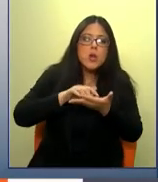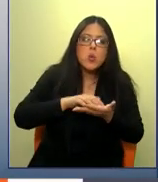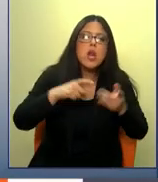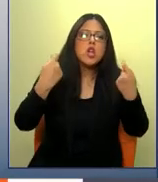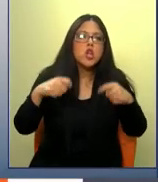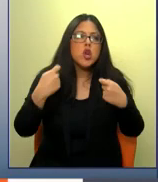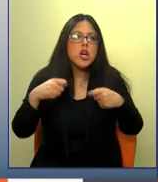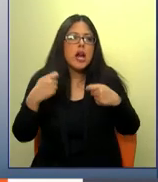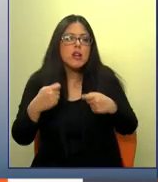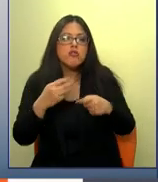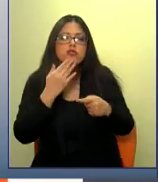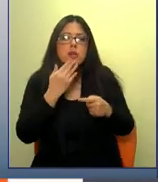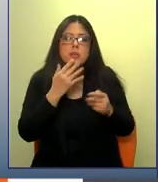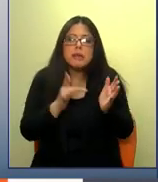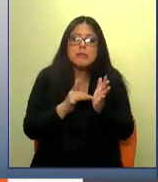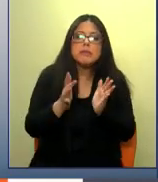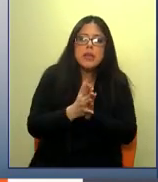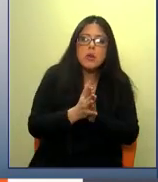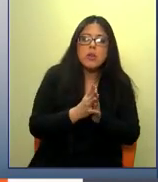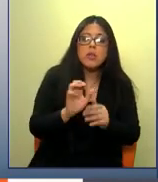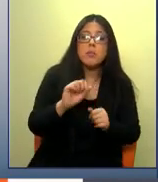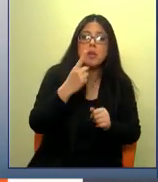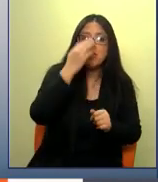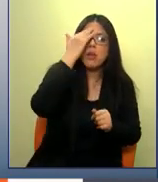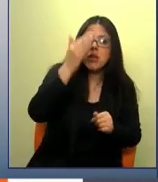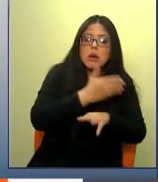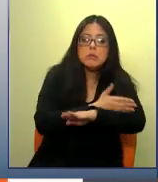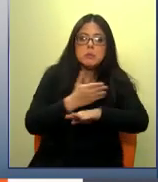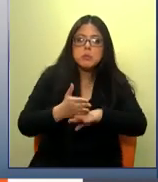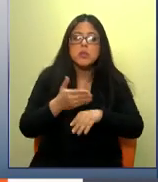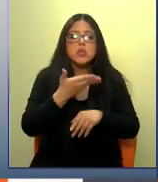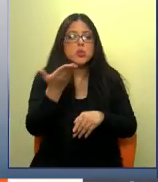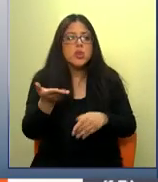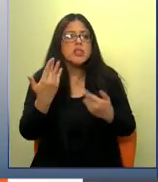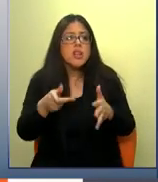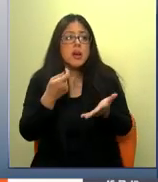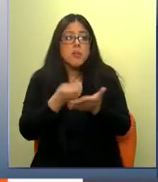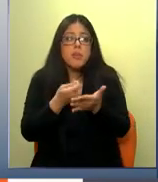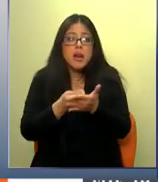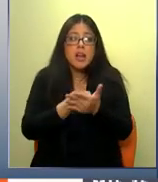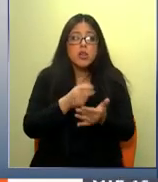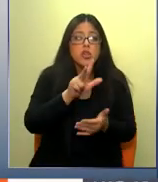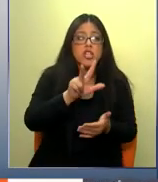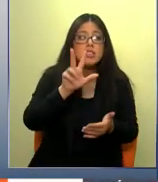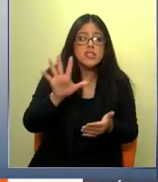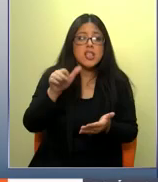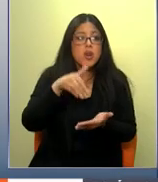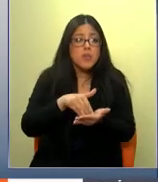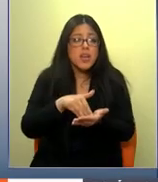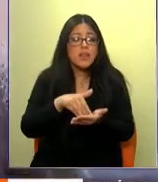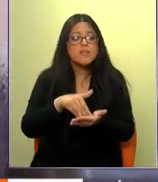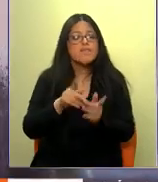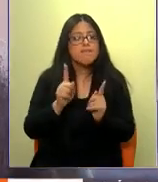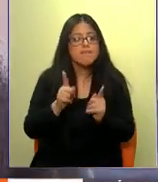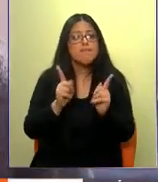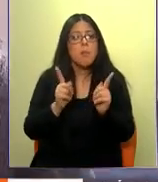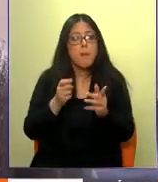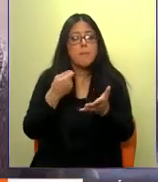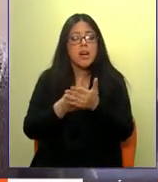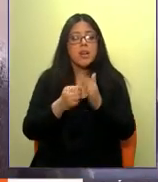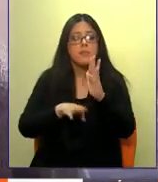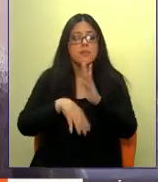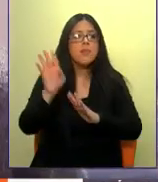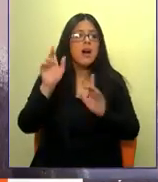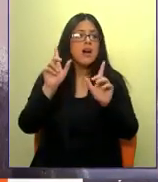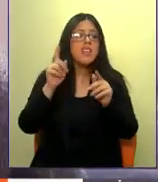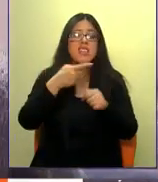desde el primer día del atraso. Entonces, en vez de pagar su cuota de 85 mil pesos, pagaría más de 100 mil. ¿Y tiene claridad cuánto